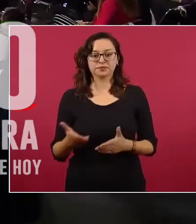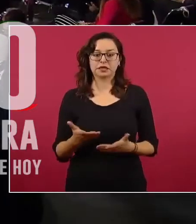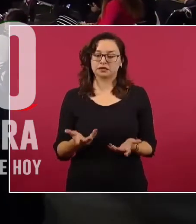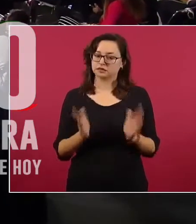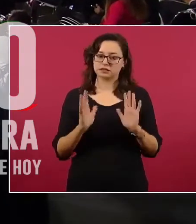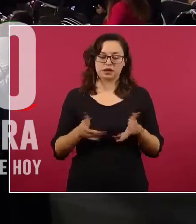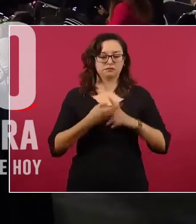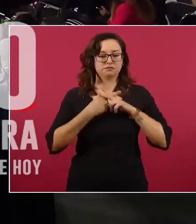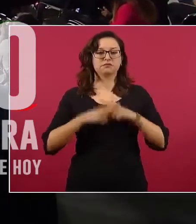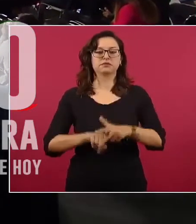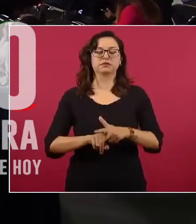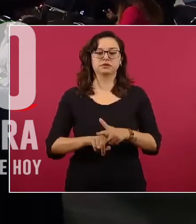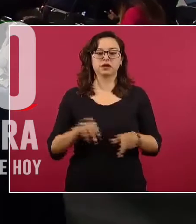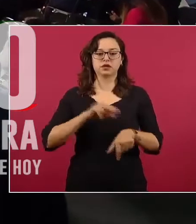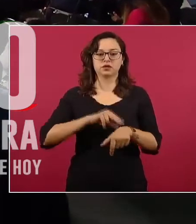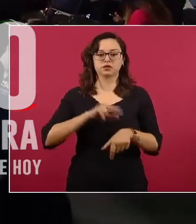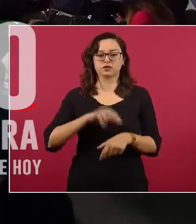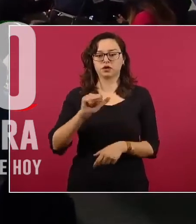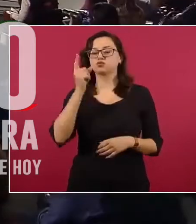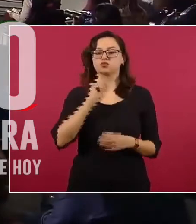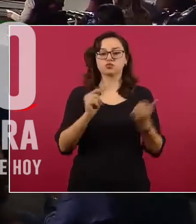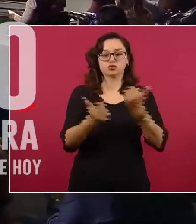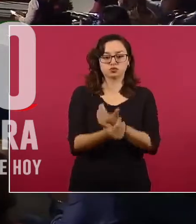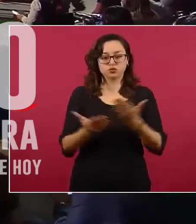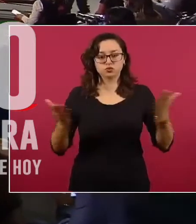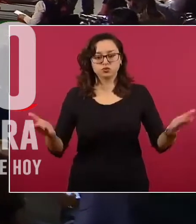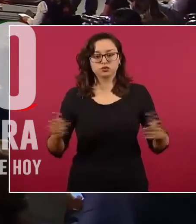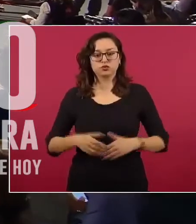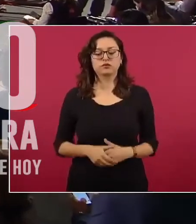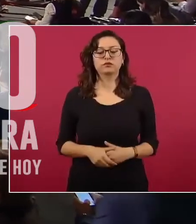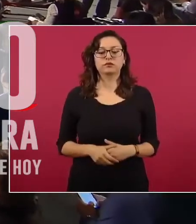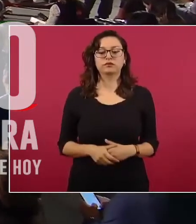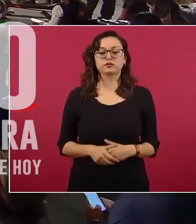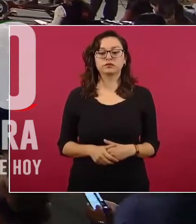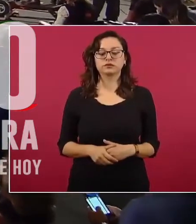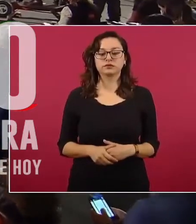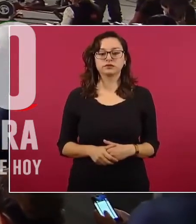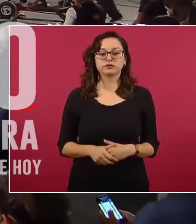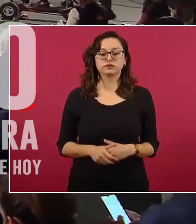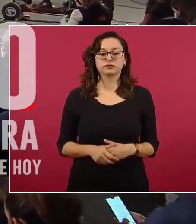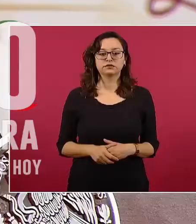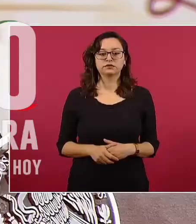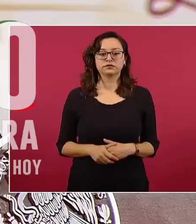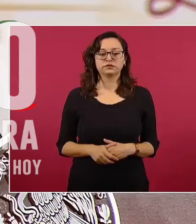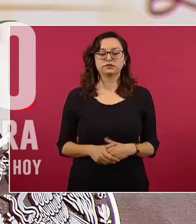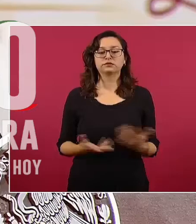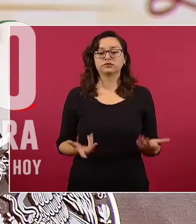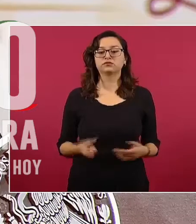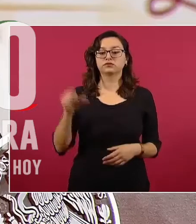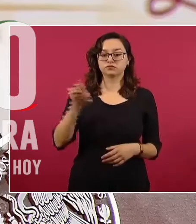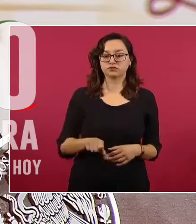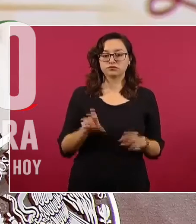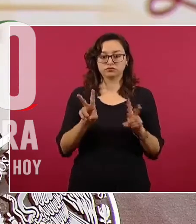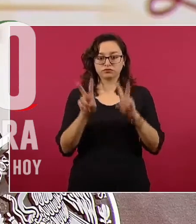tiempo al doctor Alcocer. Hoy en el Pulso de la Salud, en que se celebra el Día Mundial